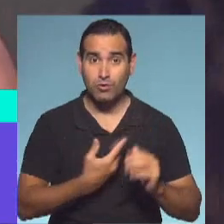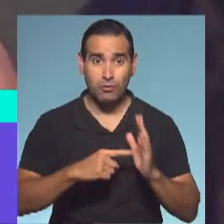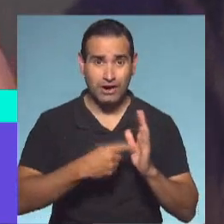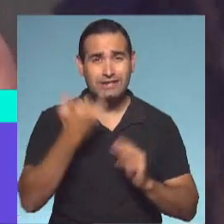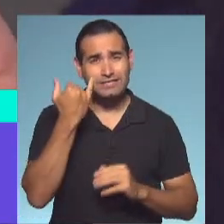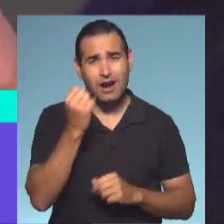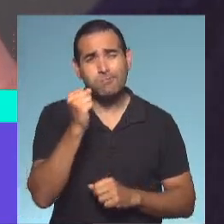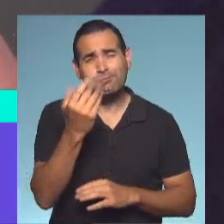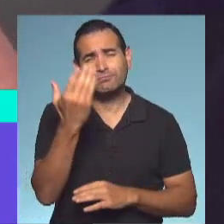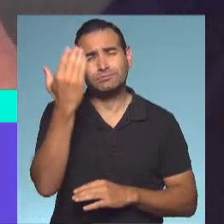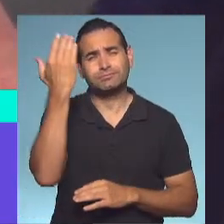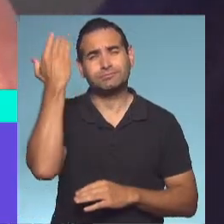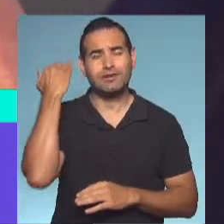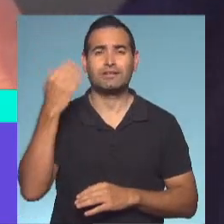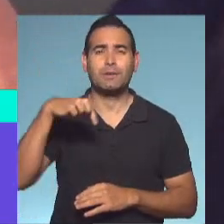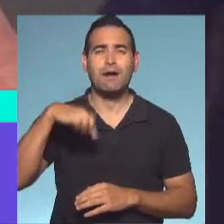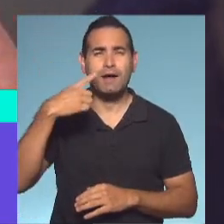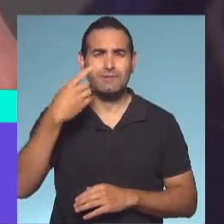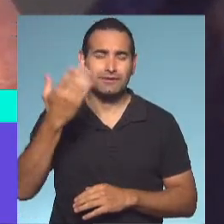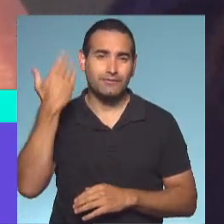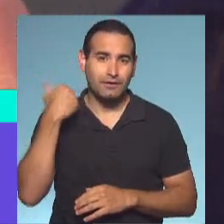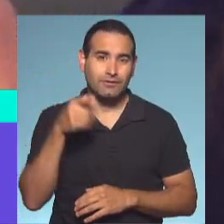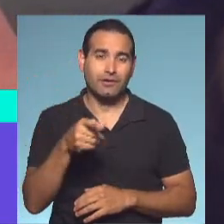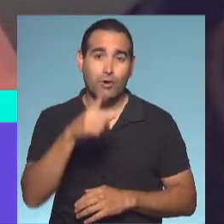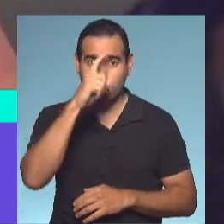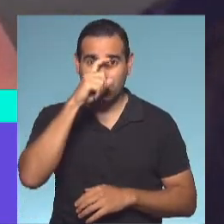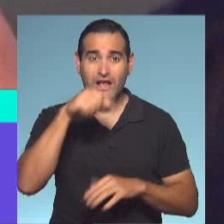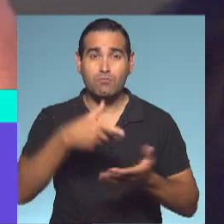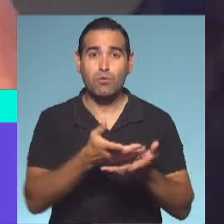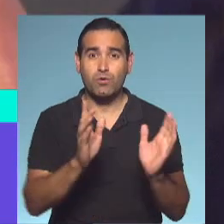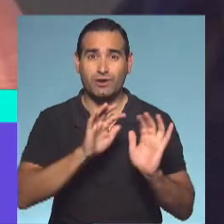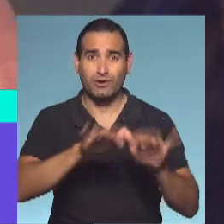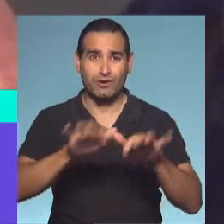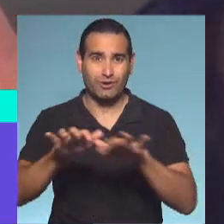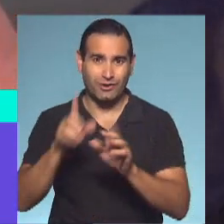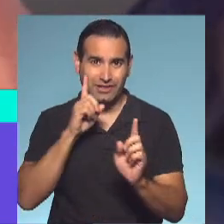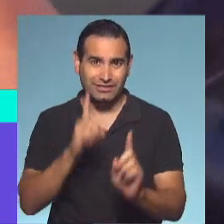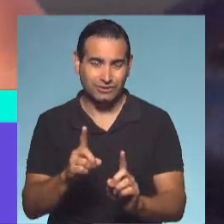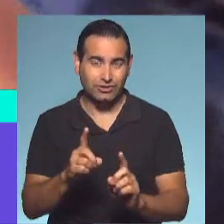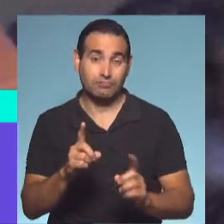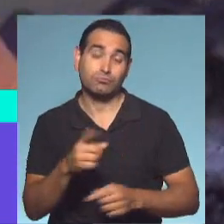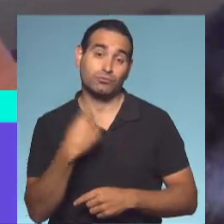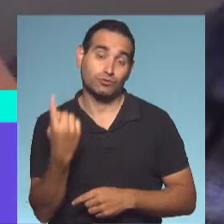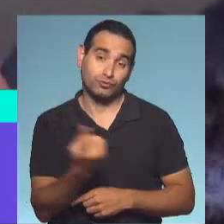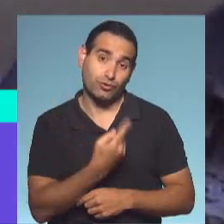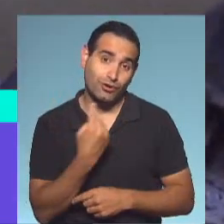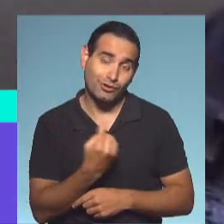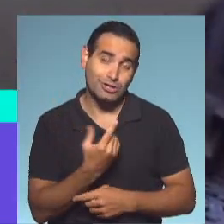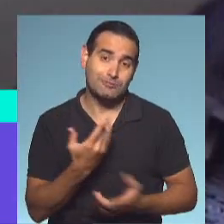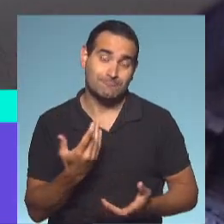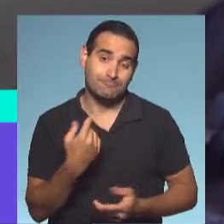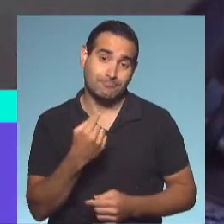ya tenía de afiliados del PAMI que se atienden en los hospitales públicos de la Ciudad de Buenos Aires. Y nosotros lo que de alguna